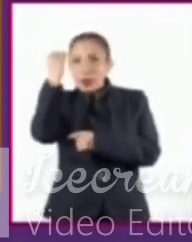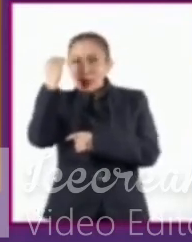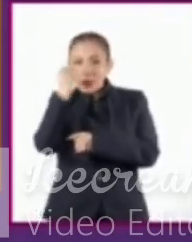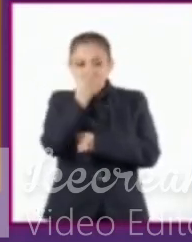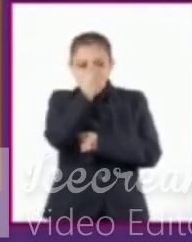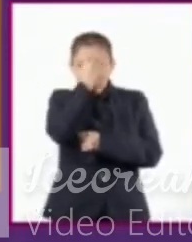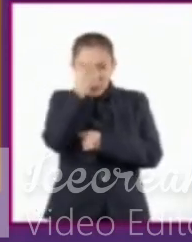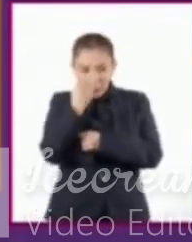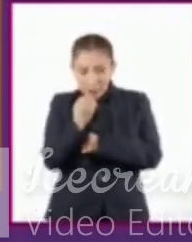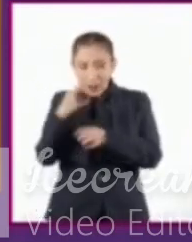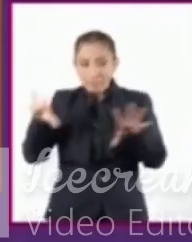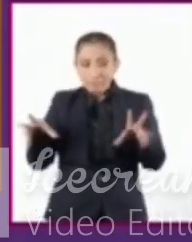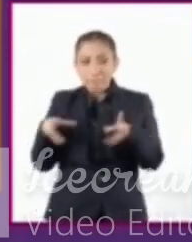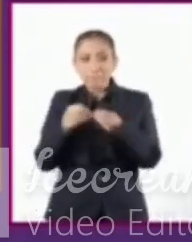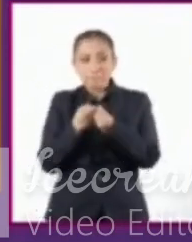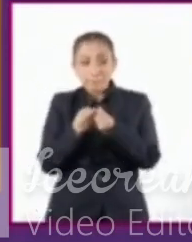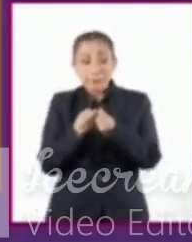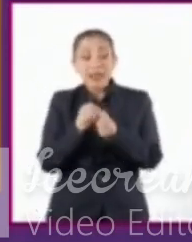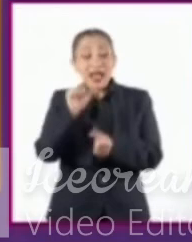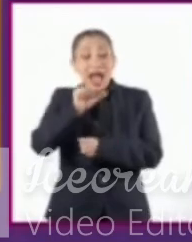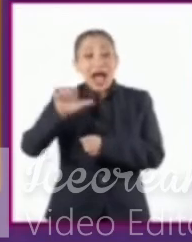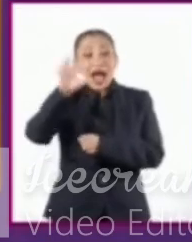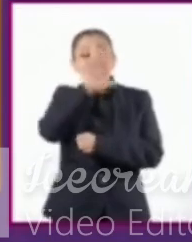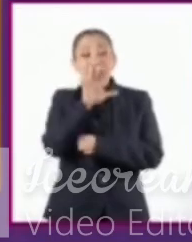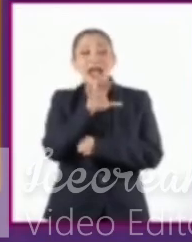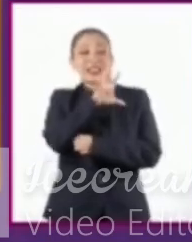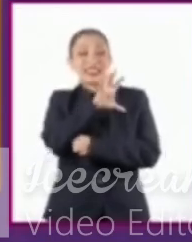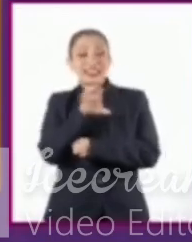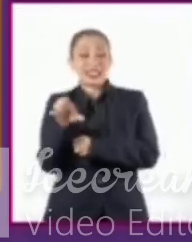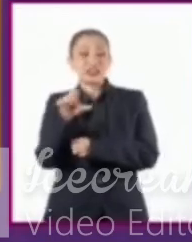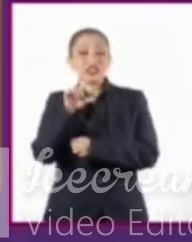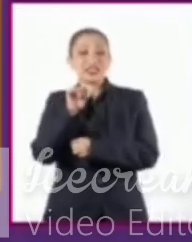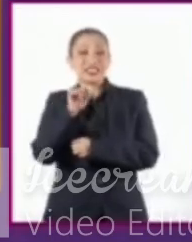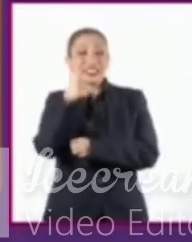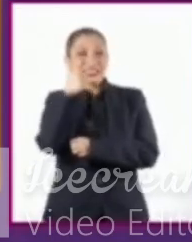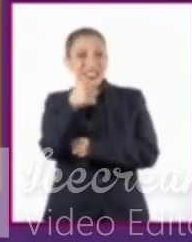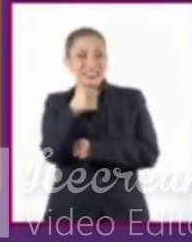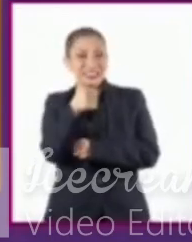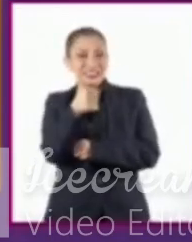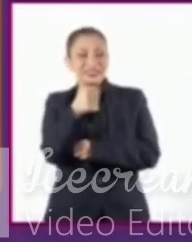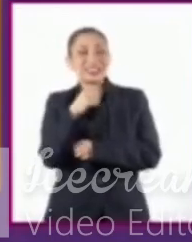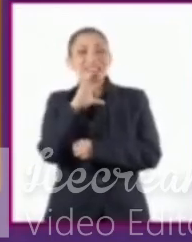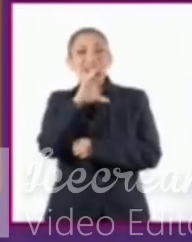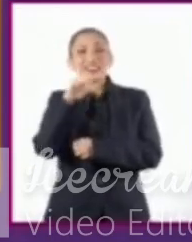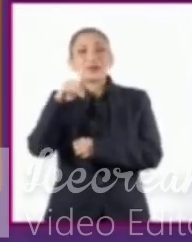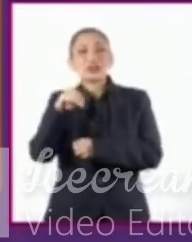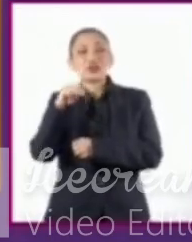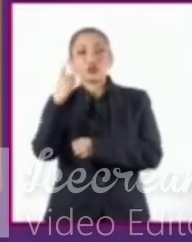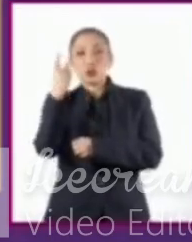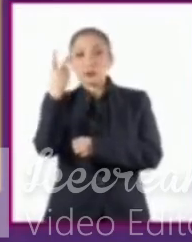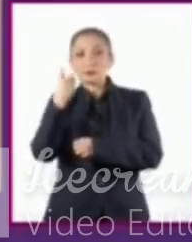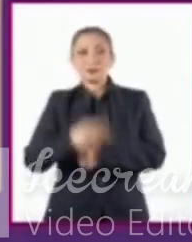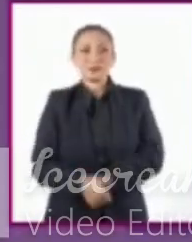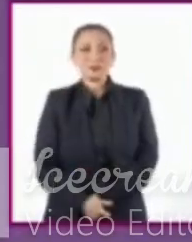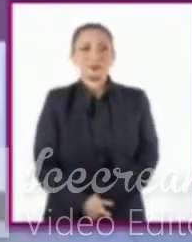cuadrados, obtenemos que el área del tablero sería 576 centímetros cuadrados.